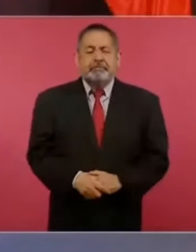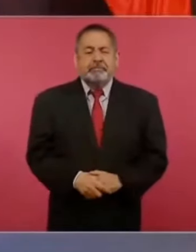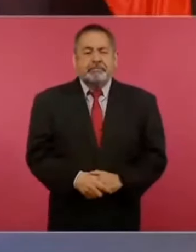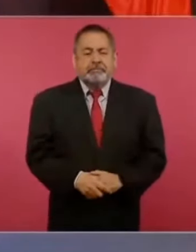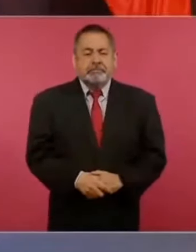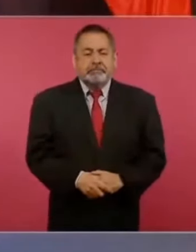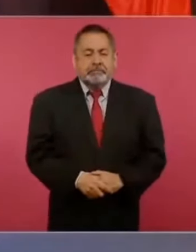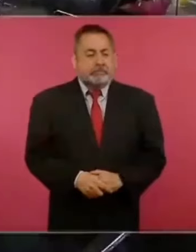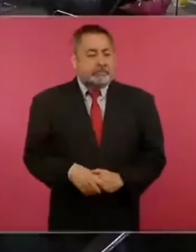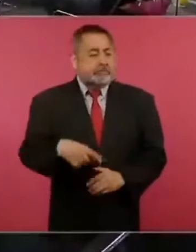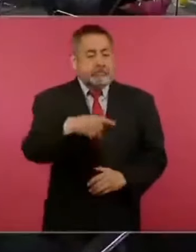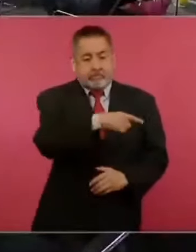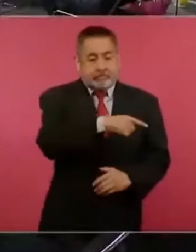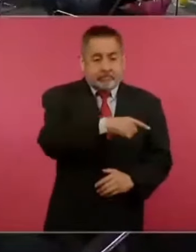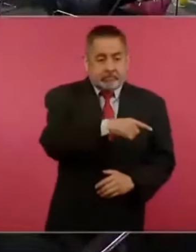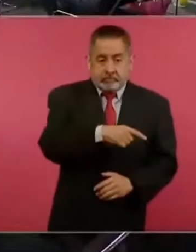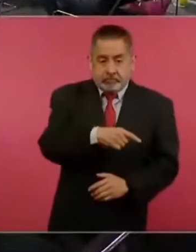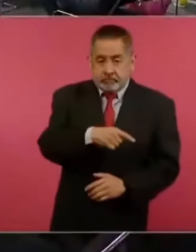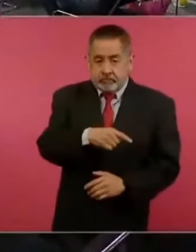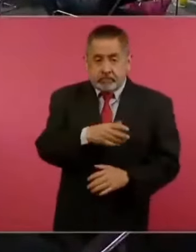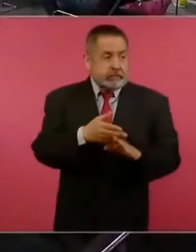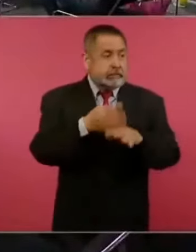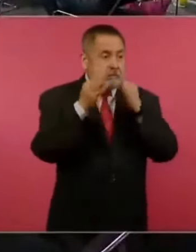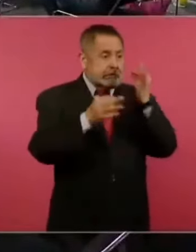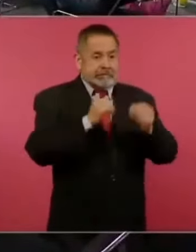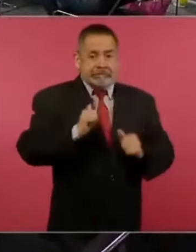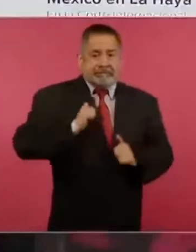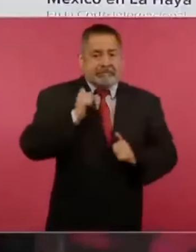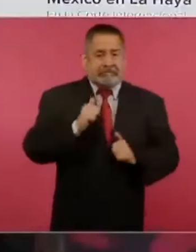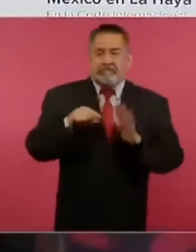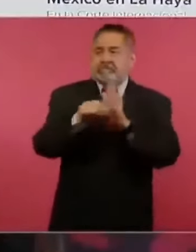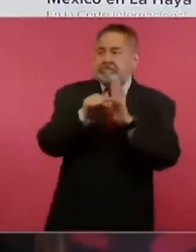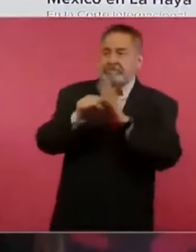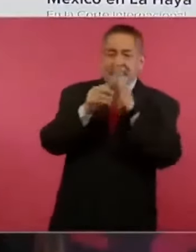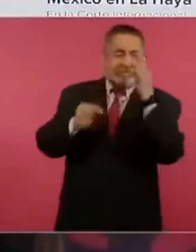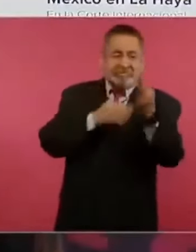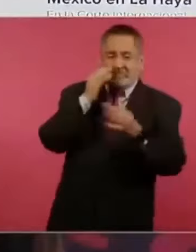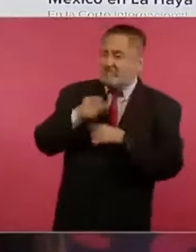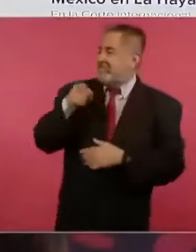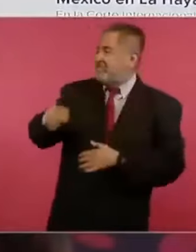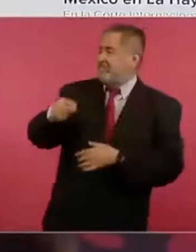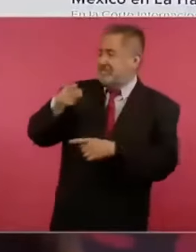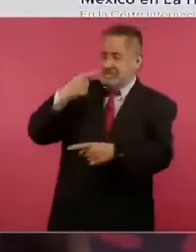Pero antes, ¿ya es crematorio?